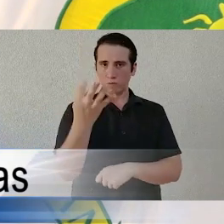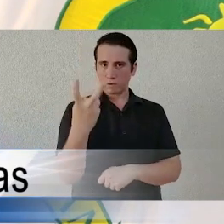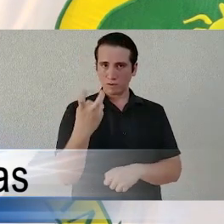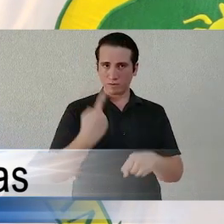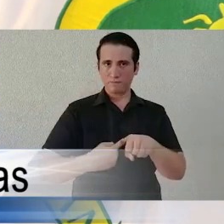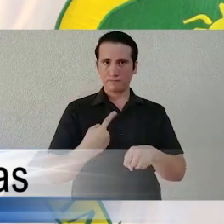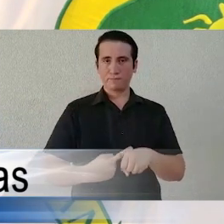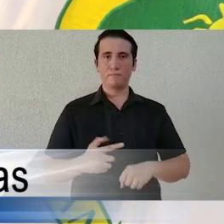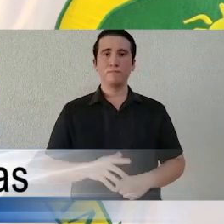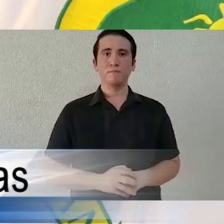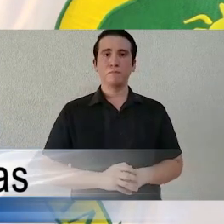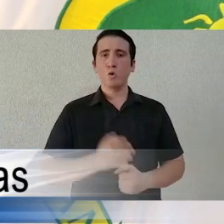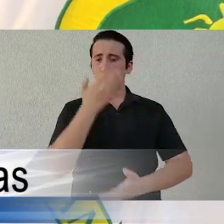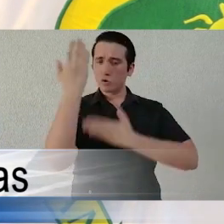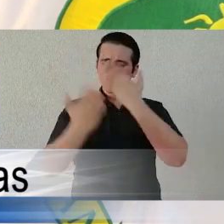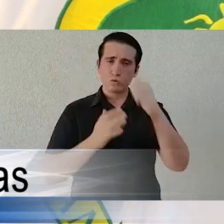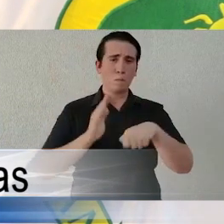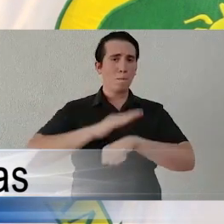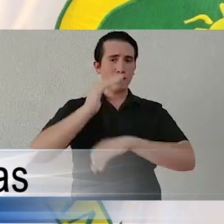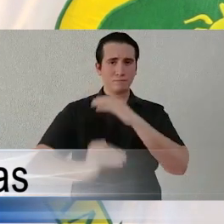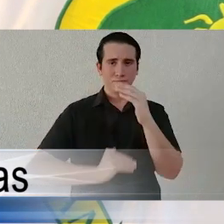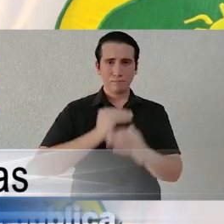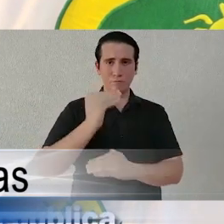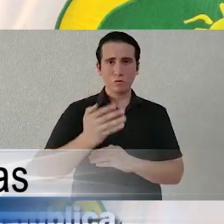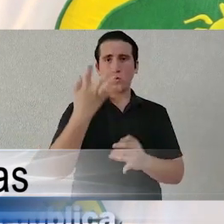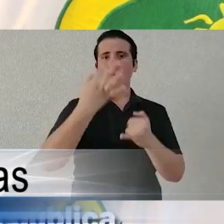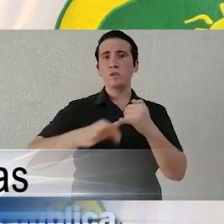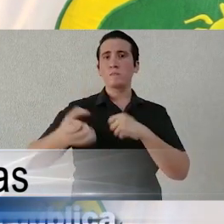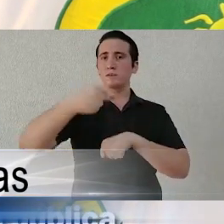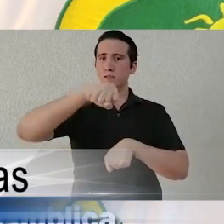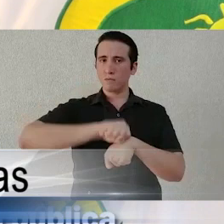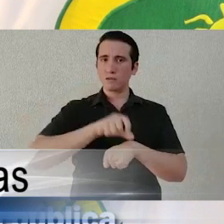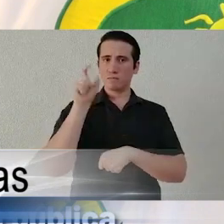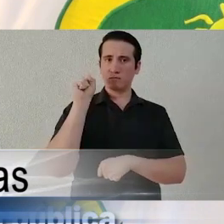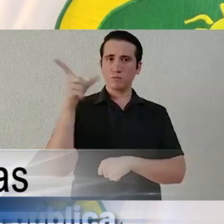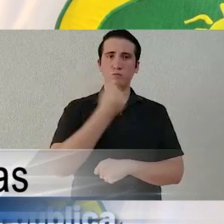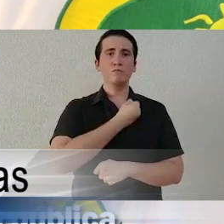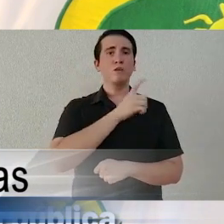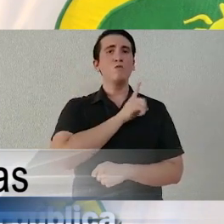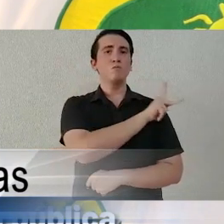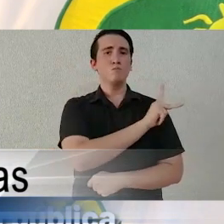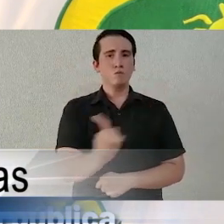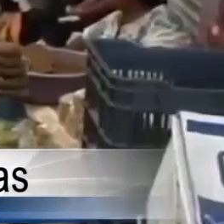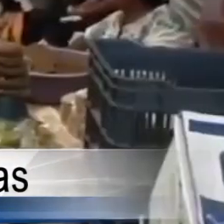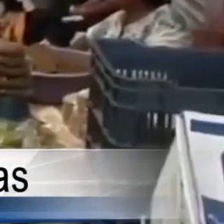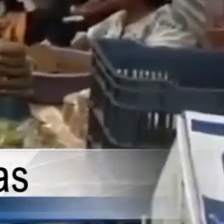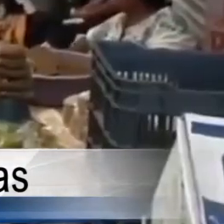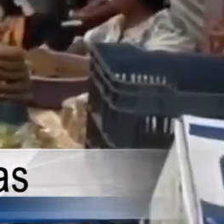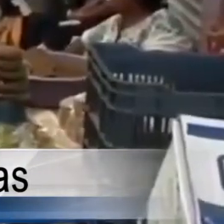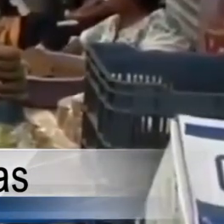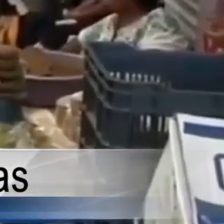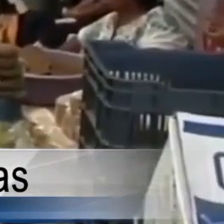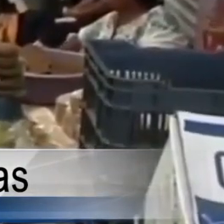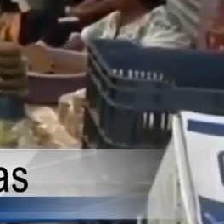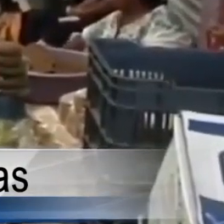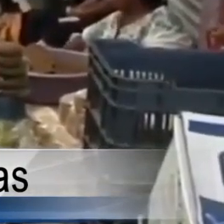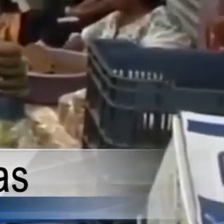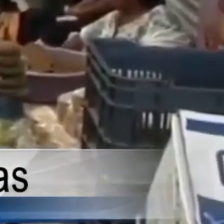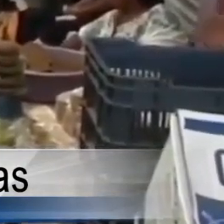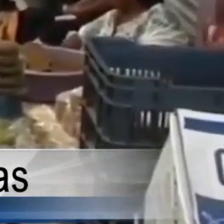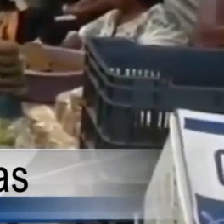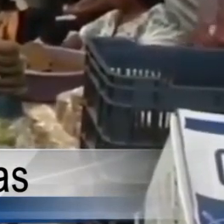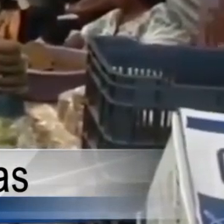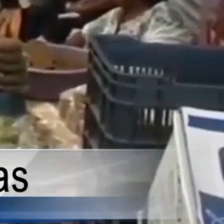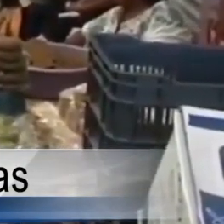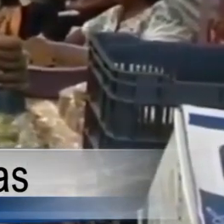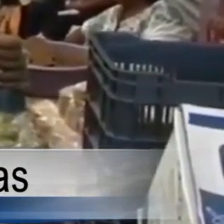al inicio de la pandemia y se deberá aplicar para cuidar a todos sobre todo a los grupos vulnerables recordó que el cubrebocas modelo en